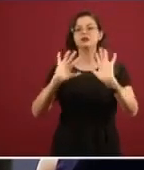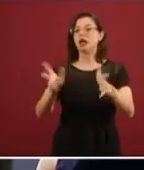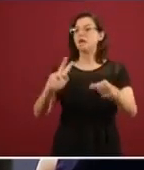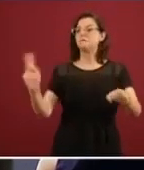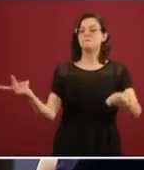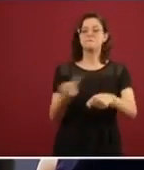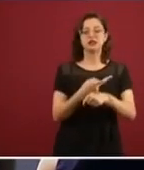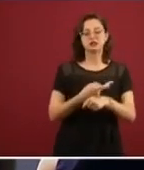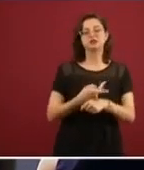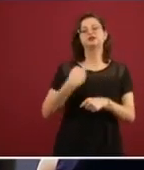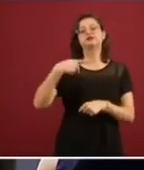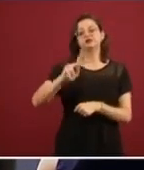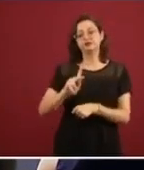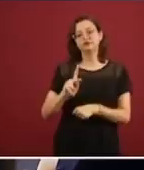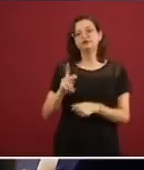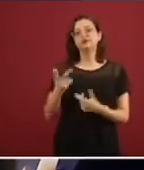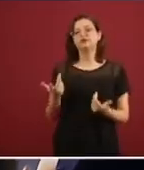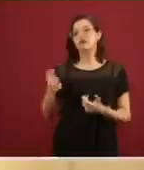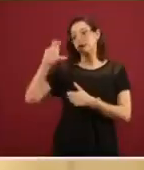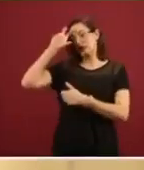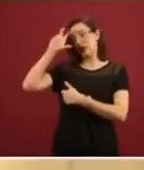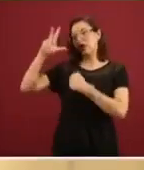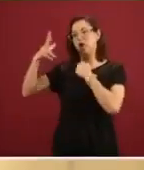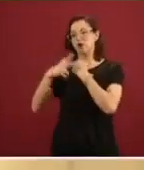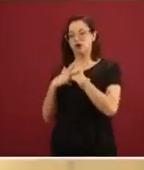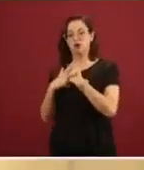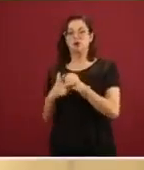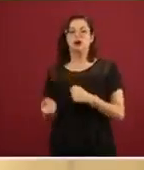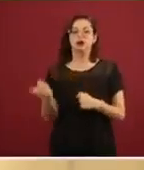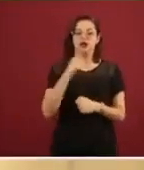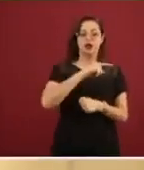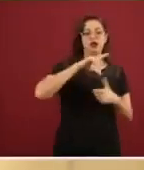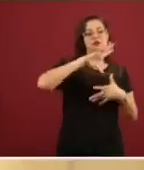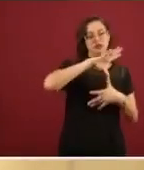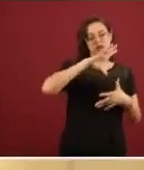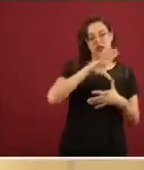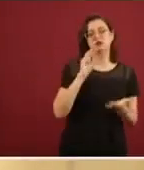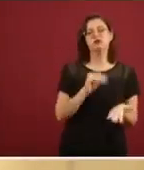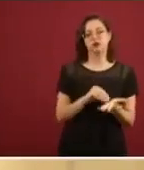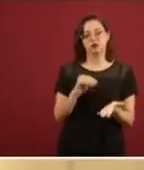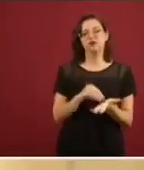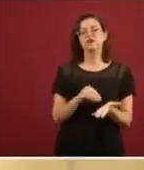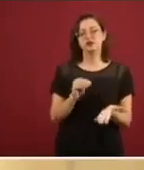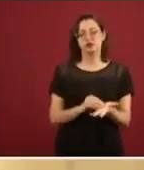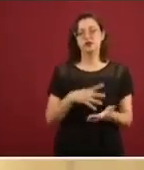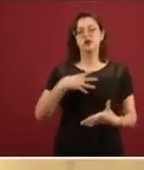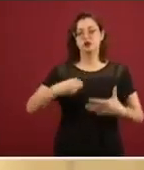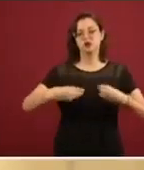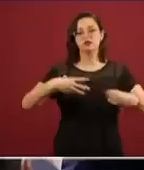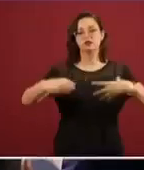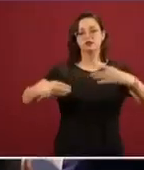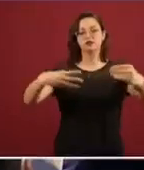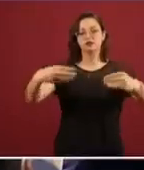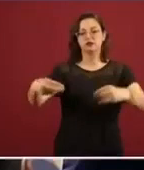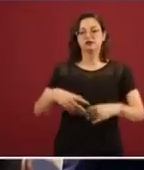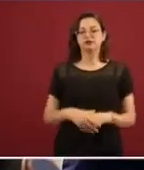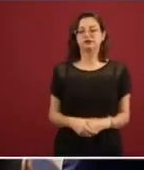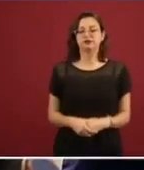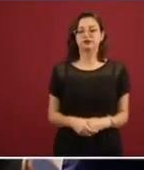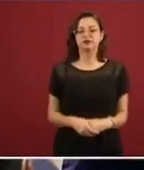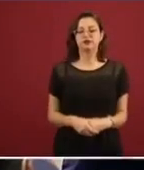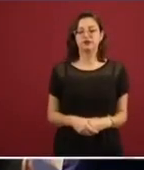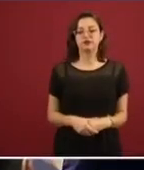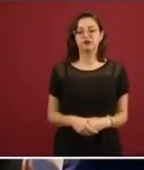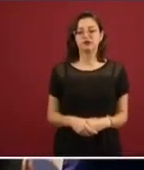está llevando lógicamente en Europa y en la región de las Américas. Un 0.1